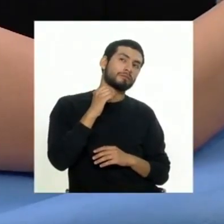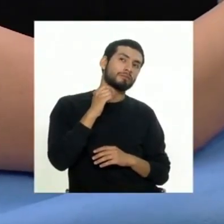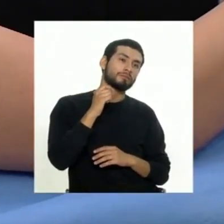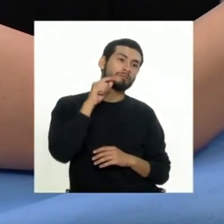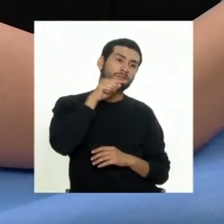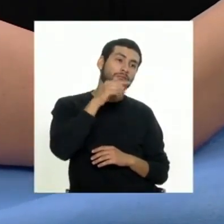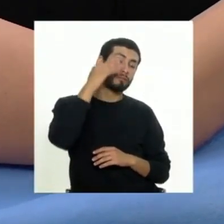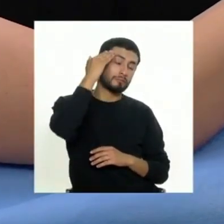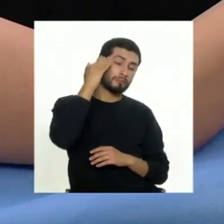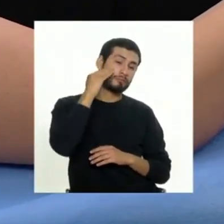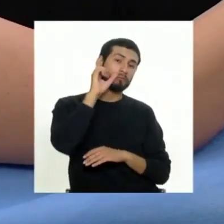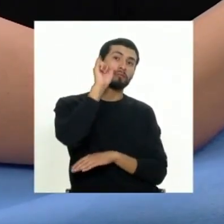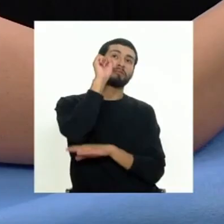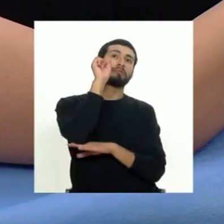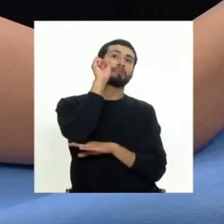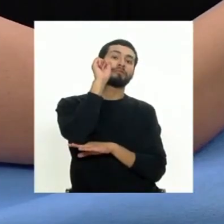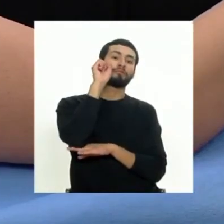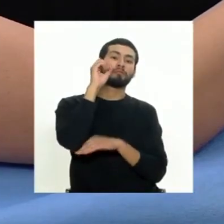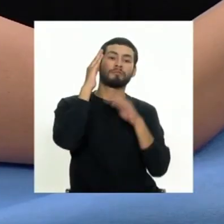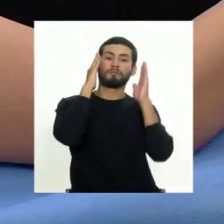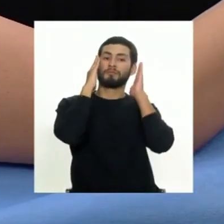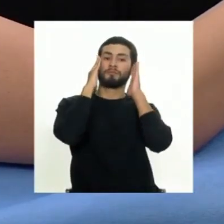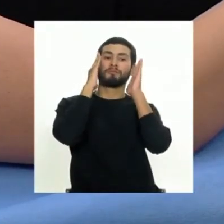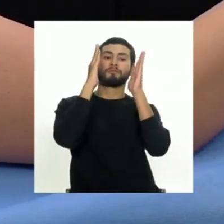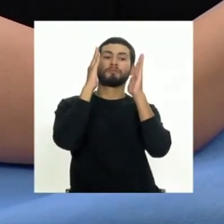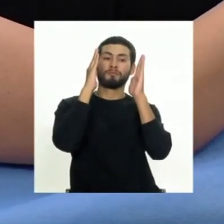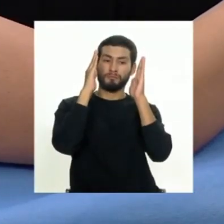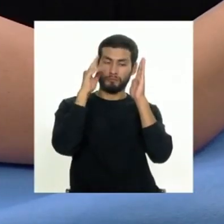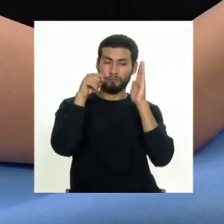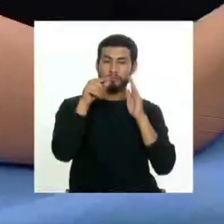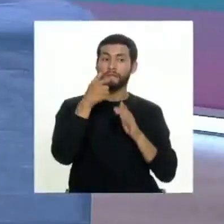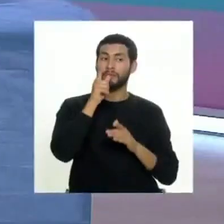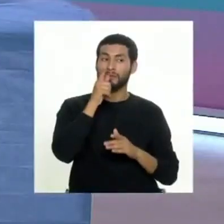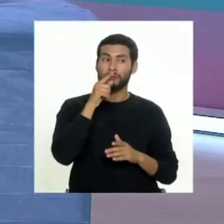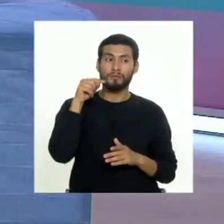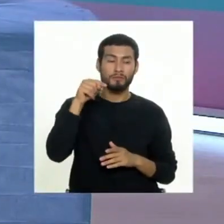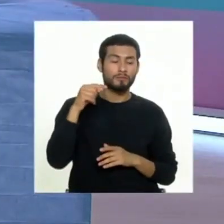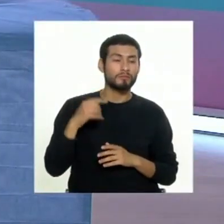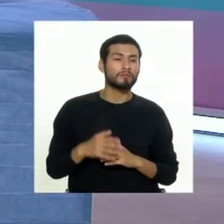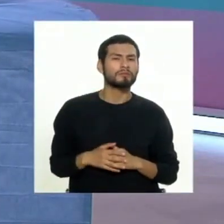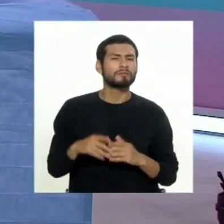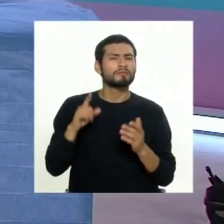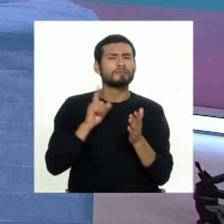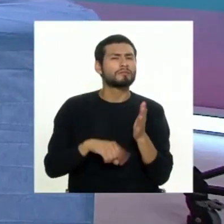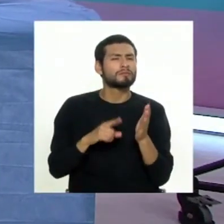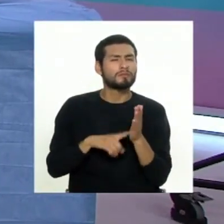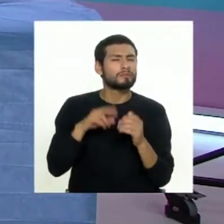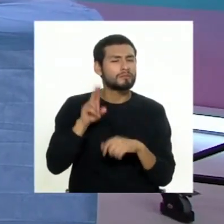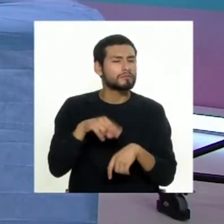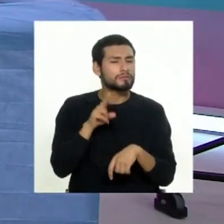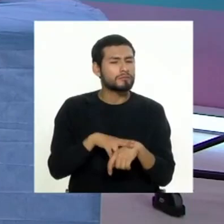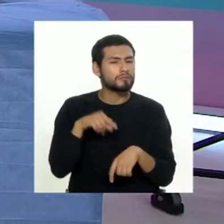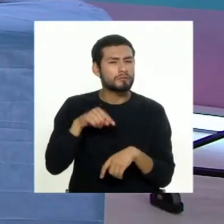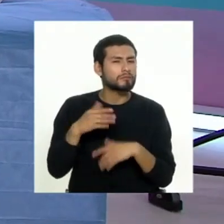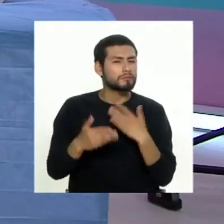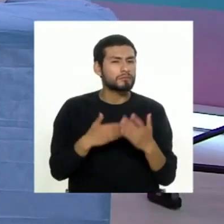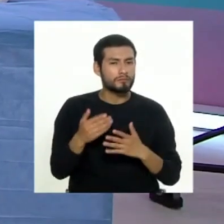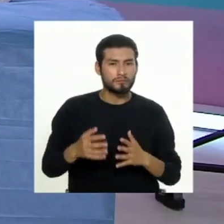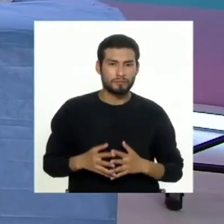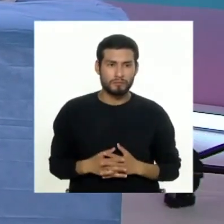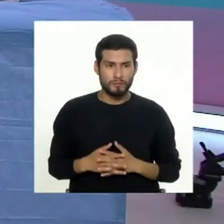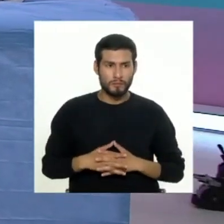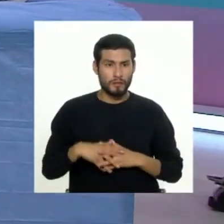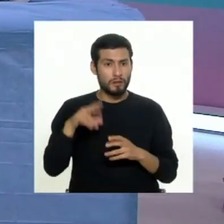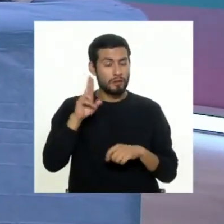poco. E introducimos el agüita que está aquí en la. ¿Qué es lo normal en este procedimiento?